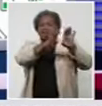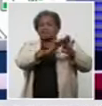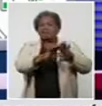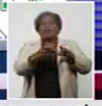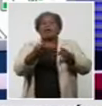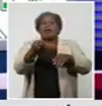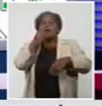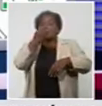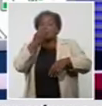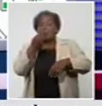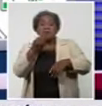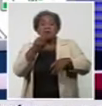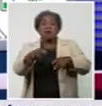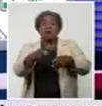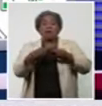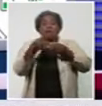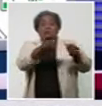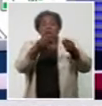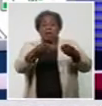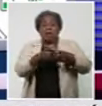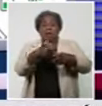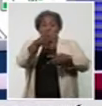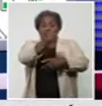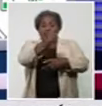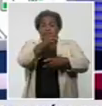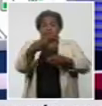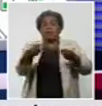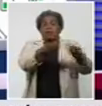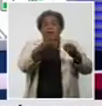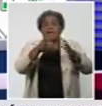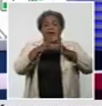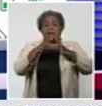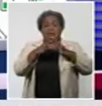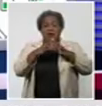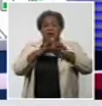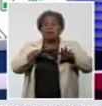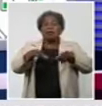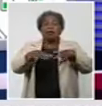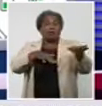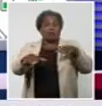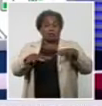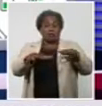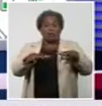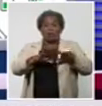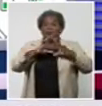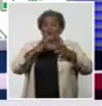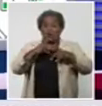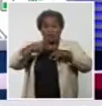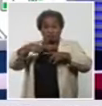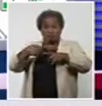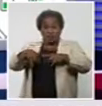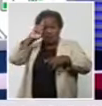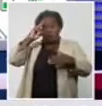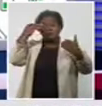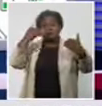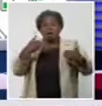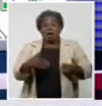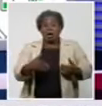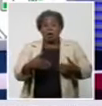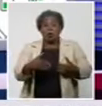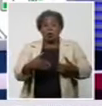solamente ofrecen alimentos para llevar, y se han reactivado todos los dispositivos que desde la salud pública pues